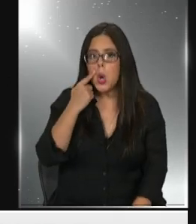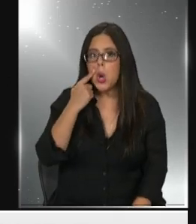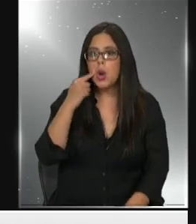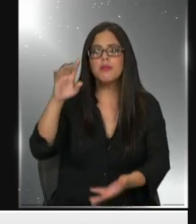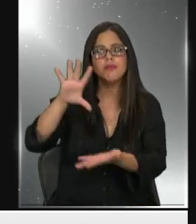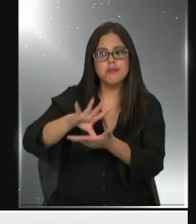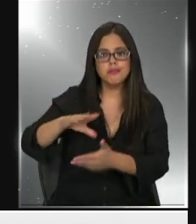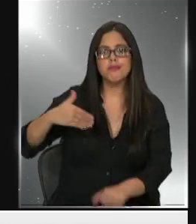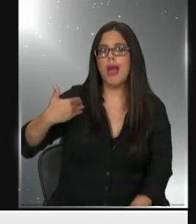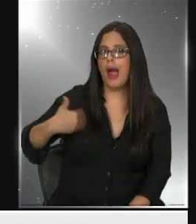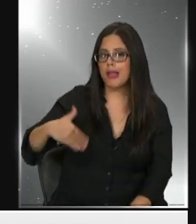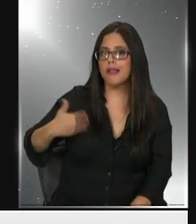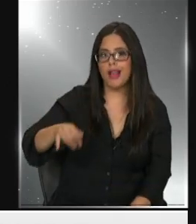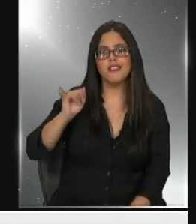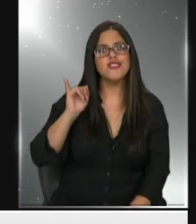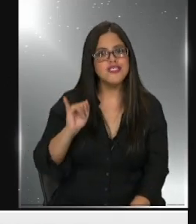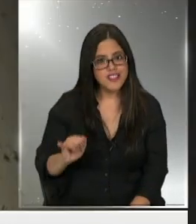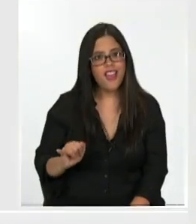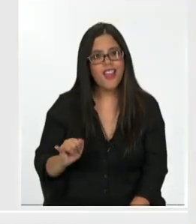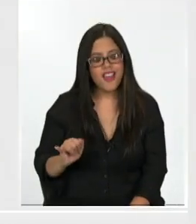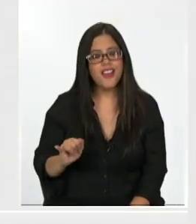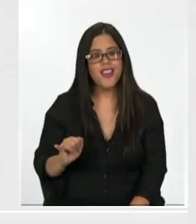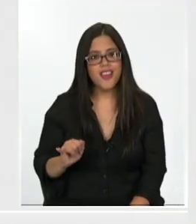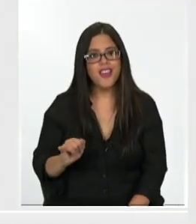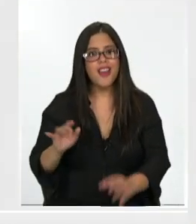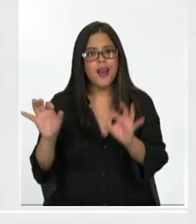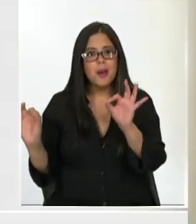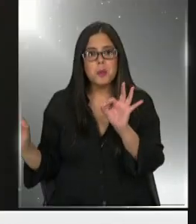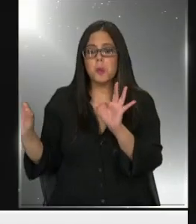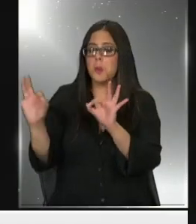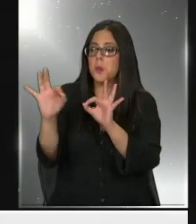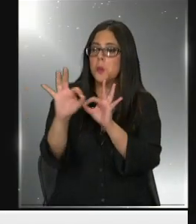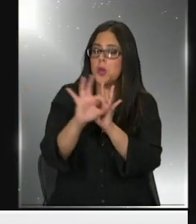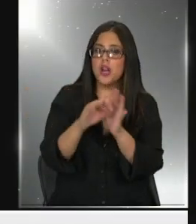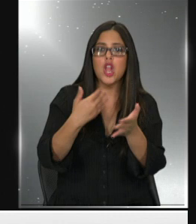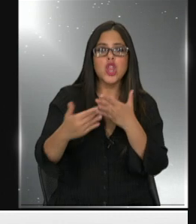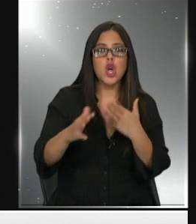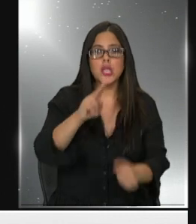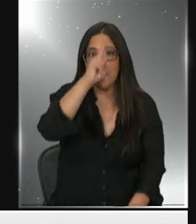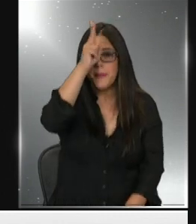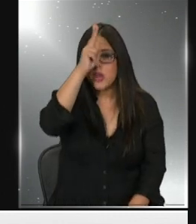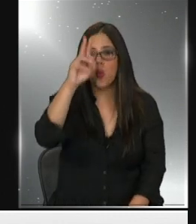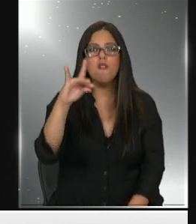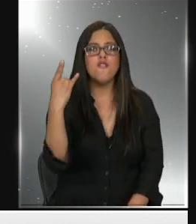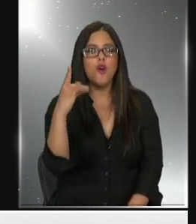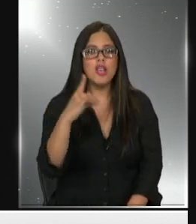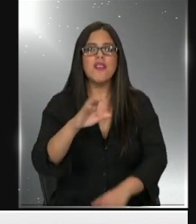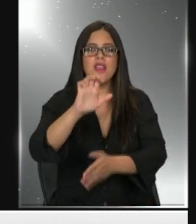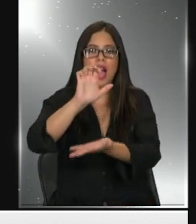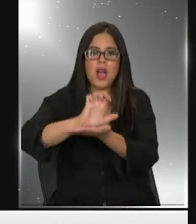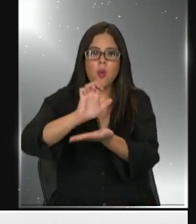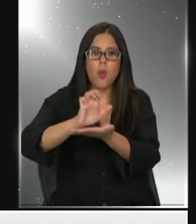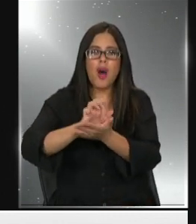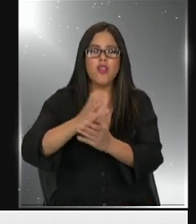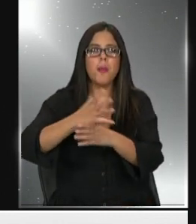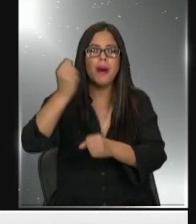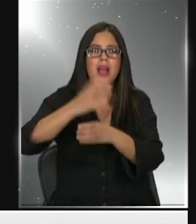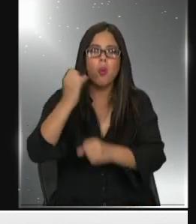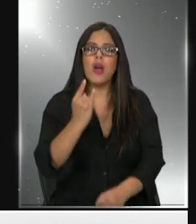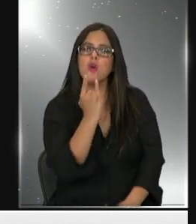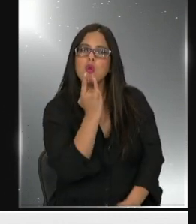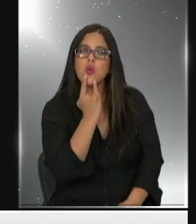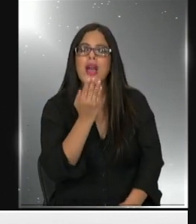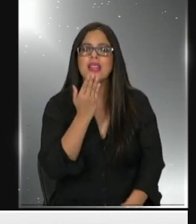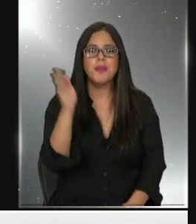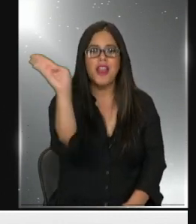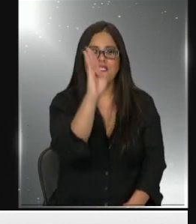Argentinos la tuvieron en su totalidad. El eclipse solar se pudo ver parcialmente en Perú, Bolivia, Ecuador, Paraguay, Uruguay y parte de